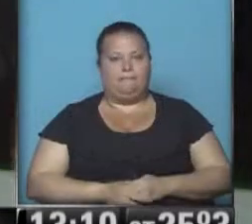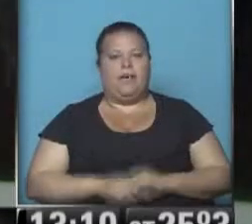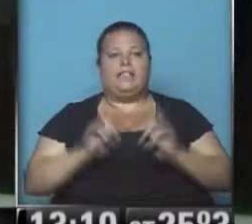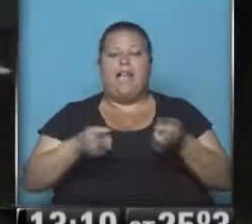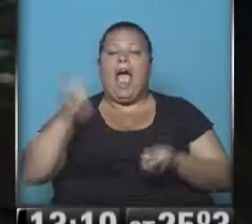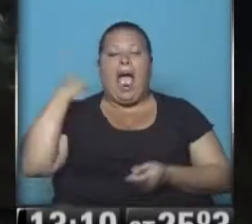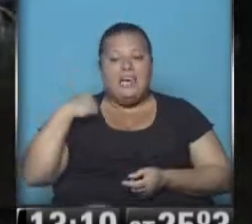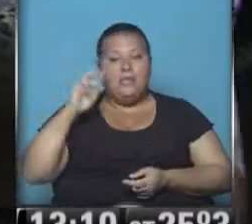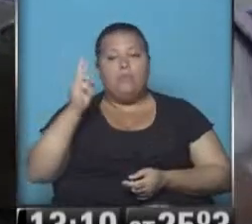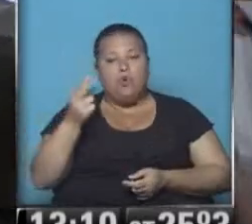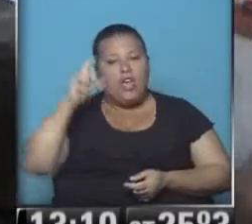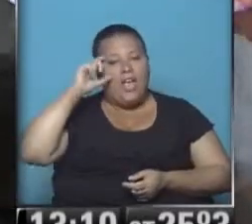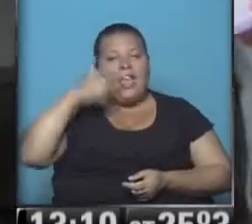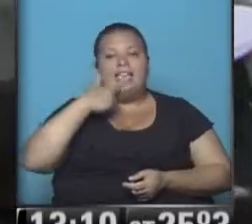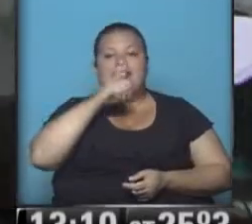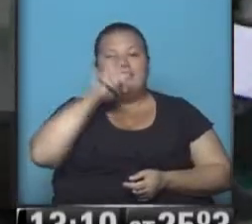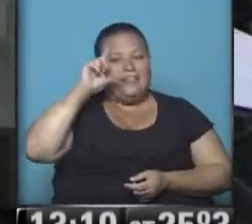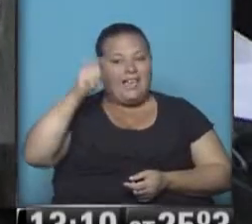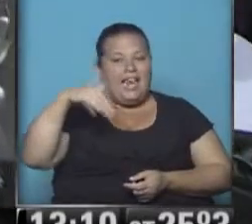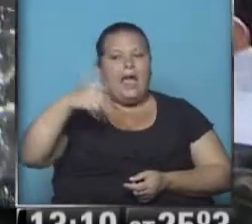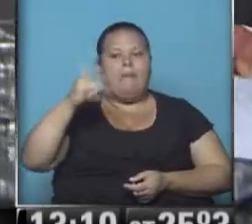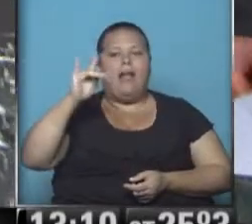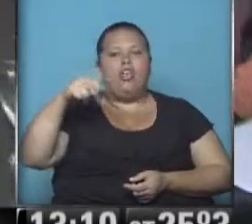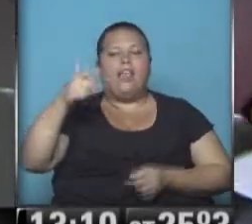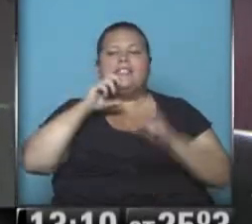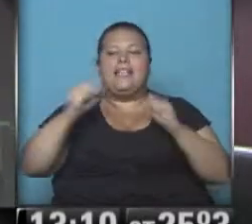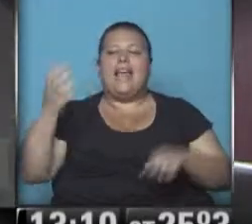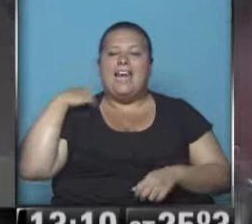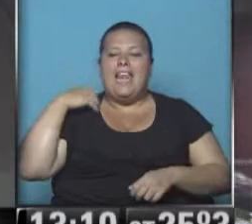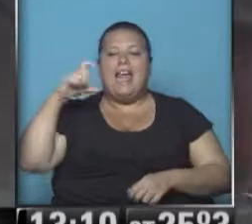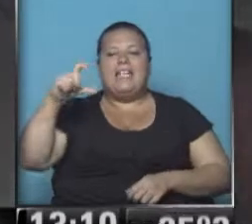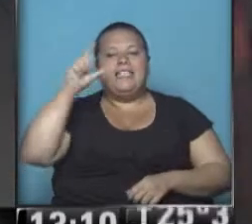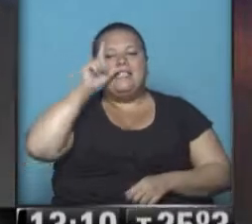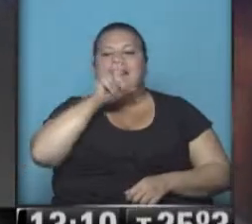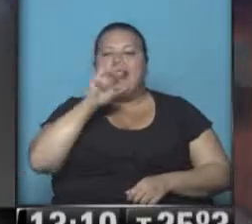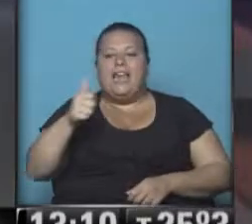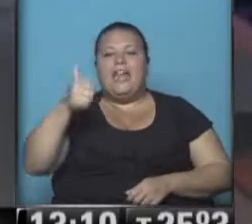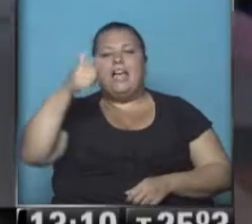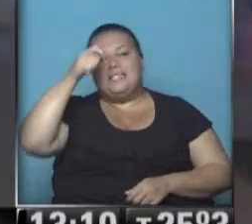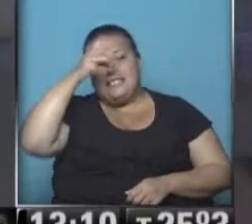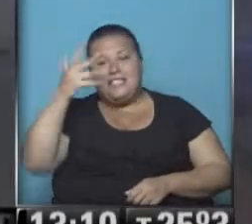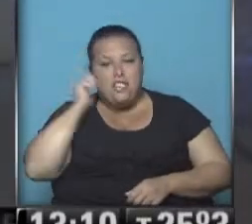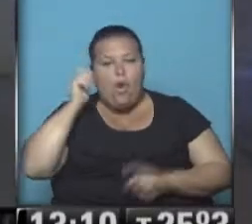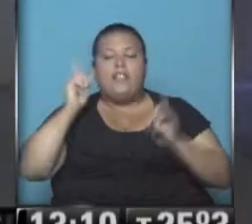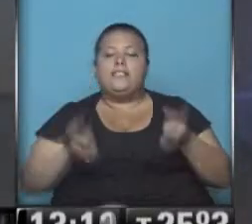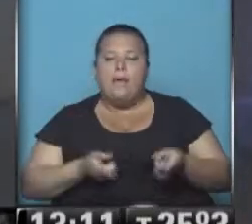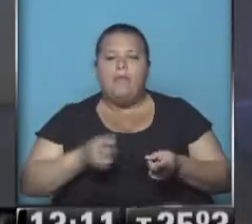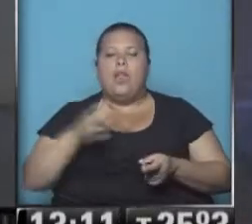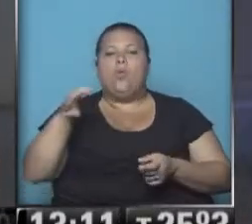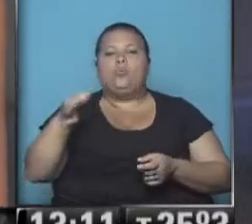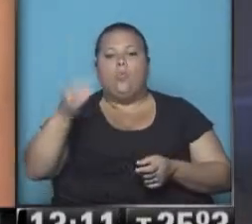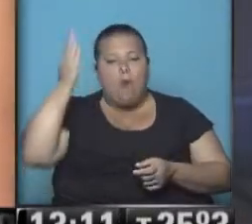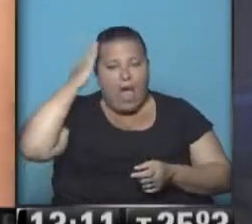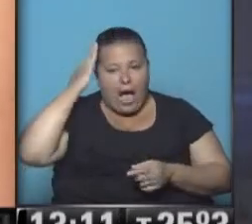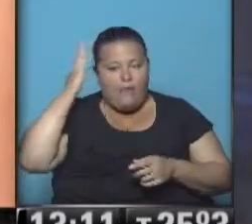También ayer murió Estela Maldonado, secretaria general de CETERA, tenía 65 años, tenía además un tumor cerebral